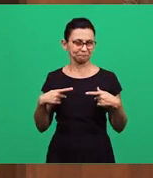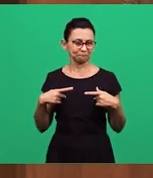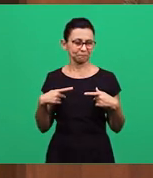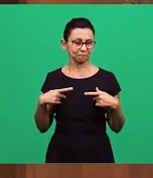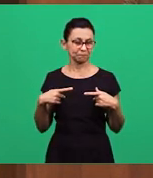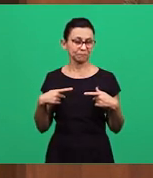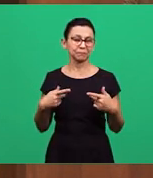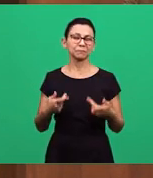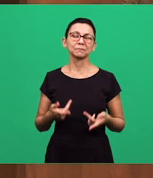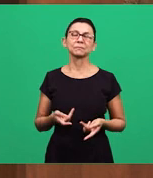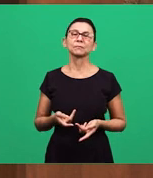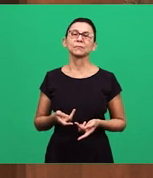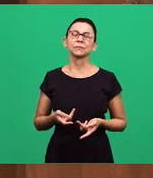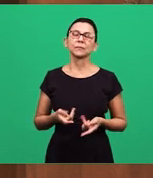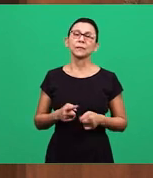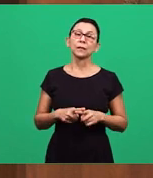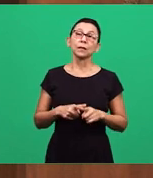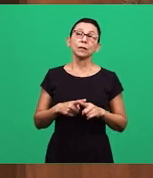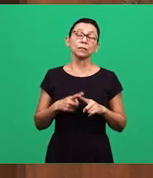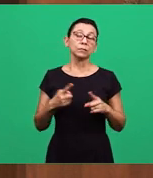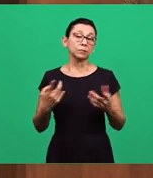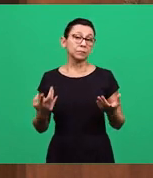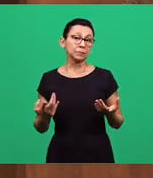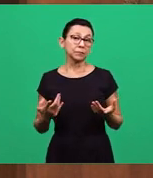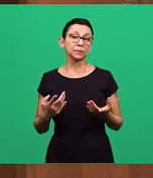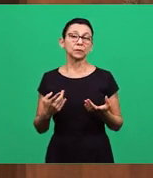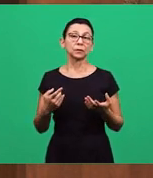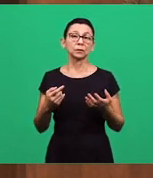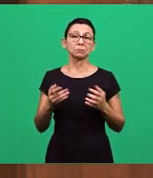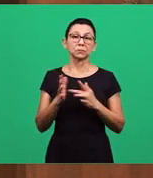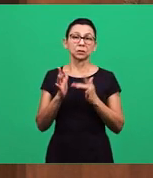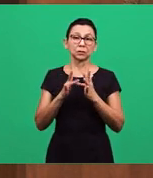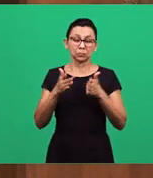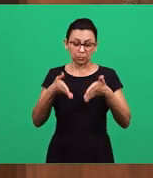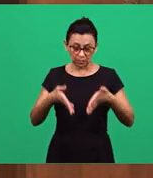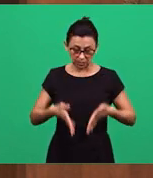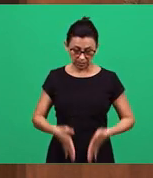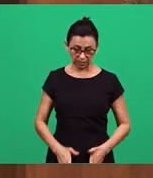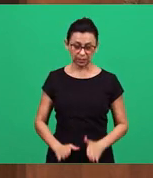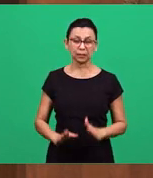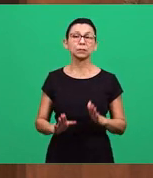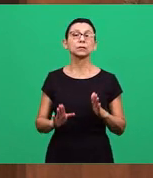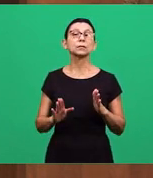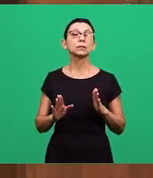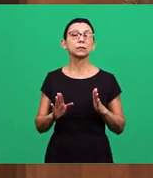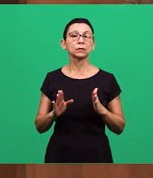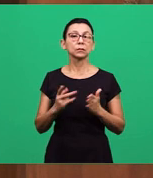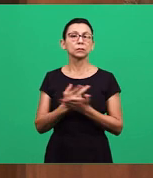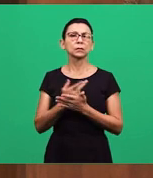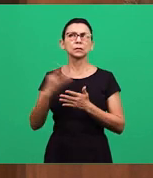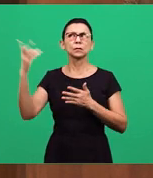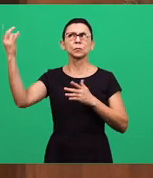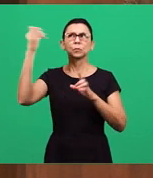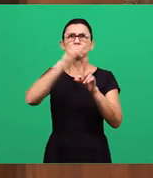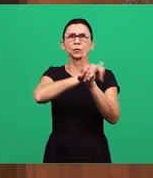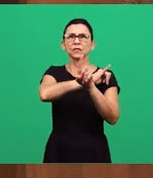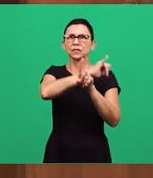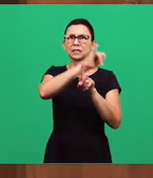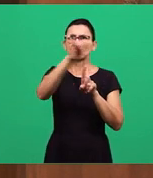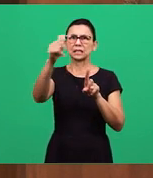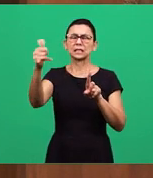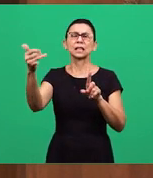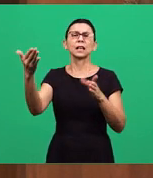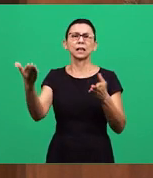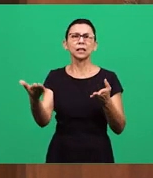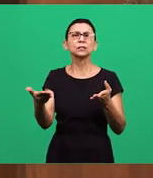general. Mas de la misma forma que la Navidad, el nacimiento de Jesús, fue profetizado con tanto